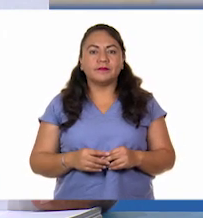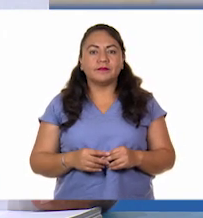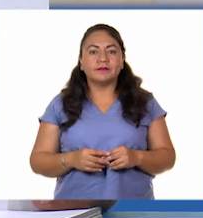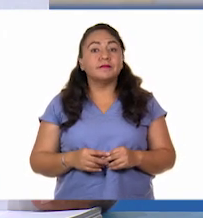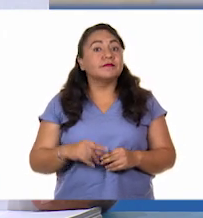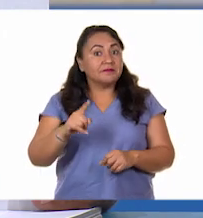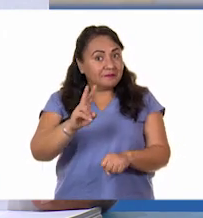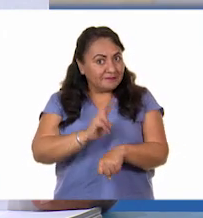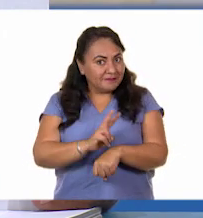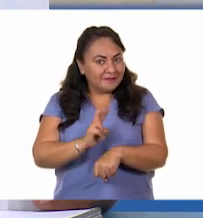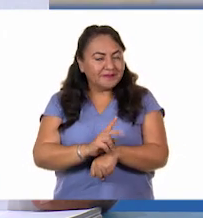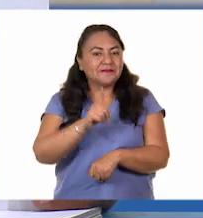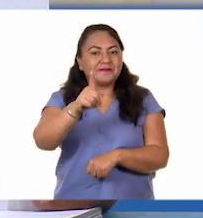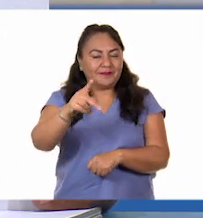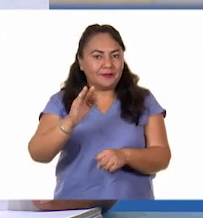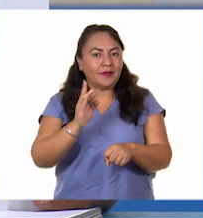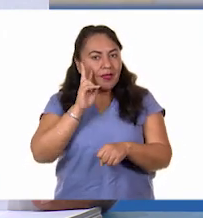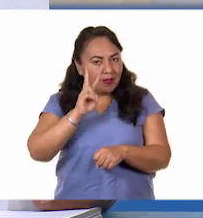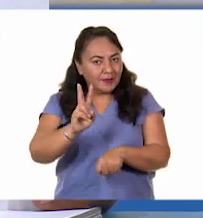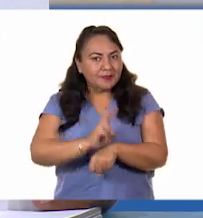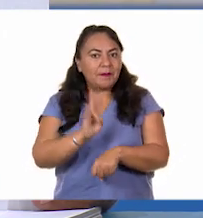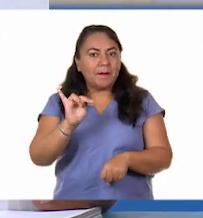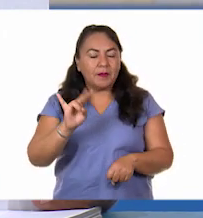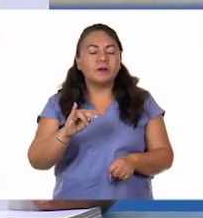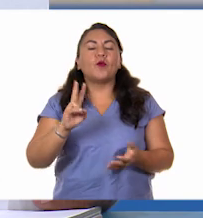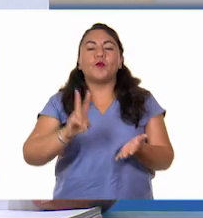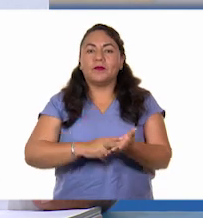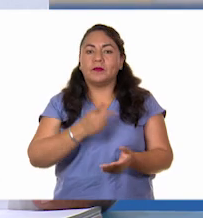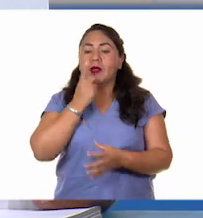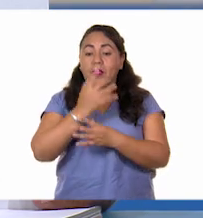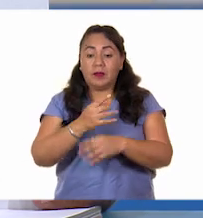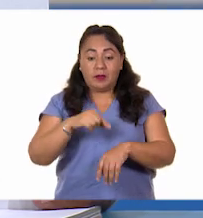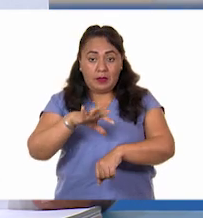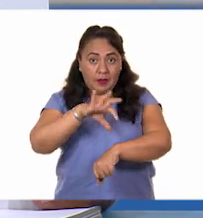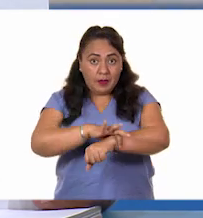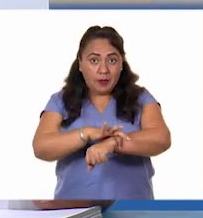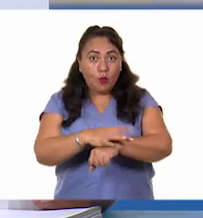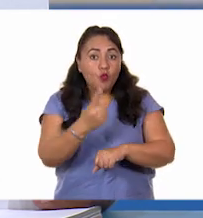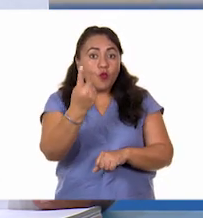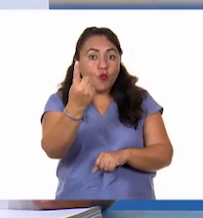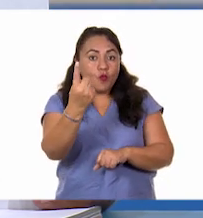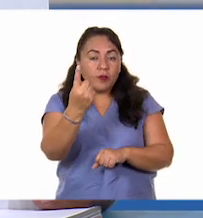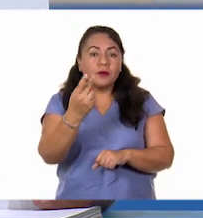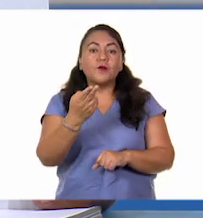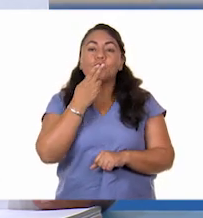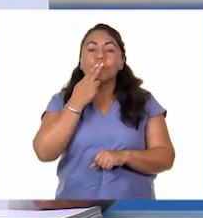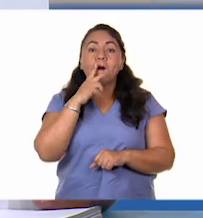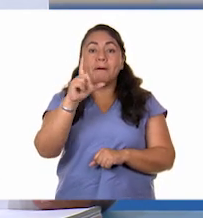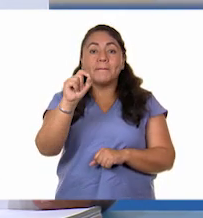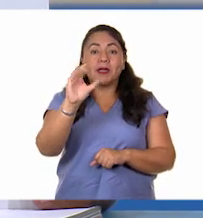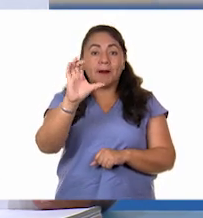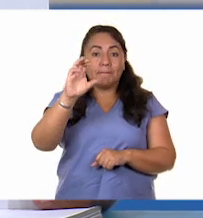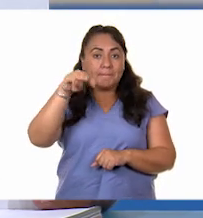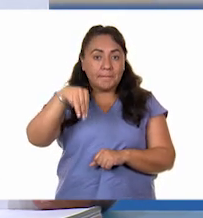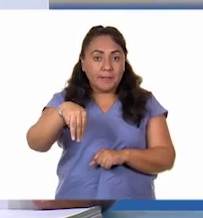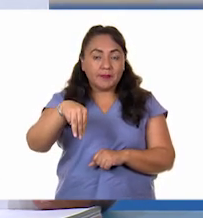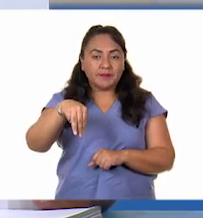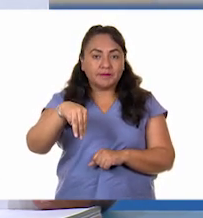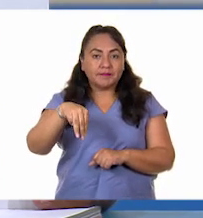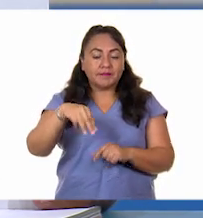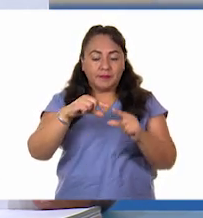Abusados en casa, muchachos. Repito, si para hacer una pulsera se ocupan 20 centímetros,